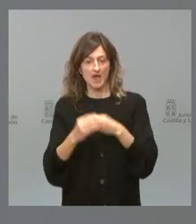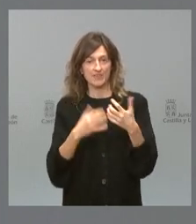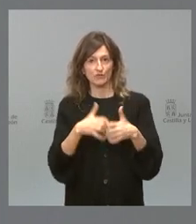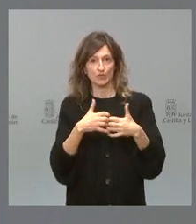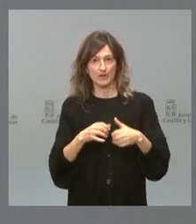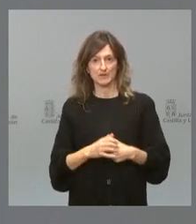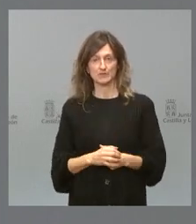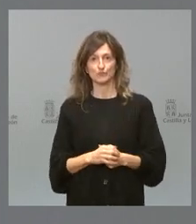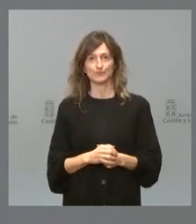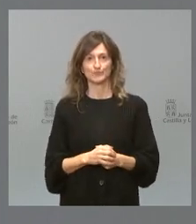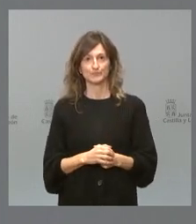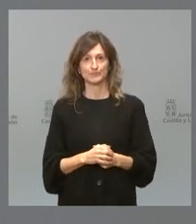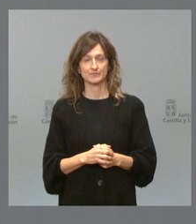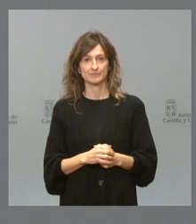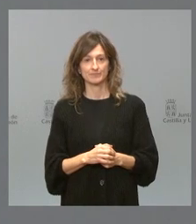del mismo